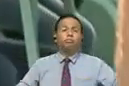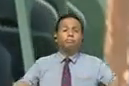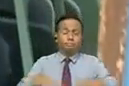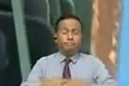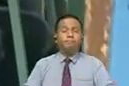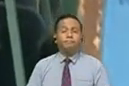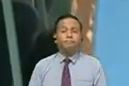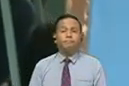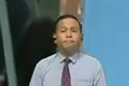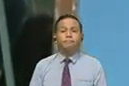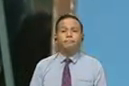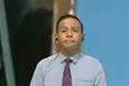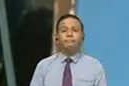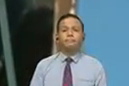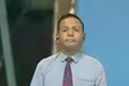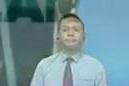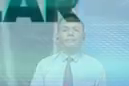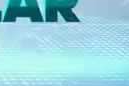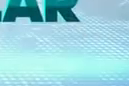Priscila Cadena.